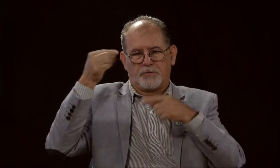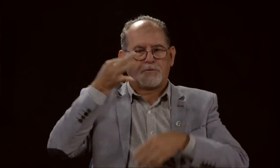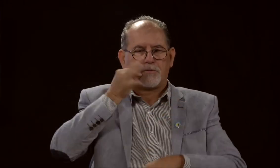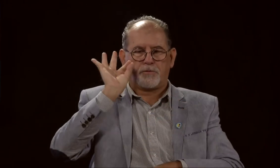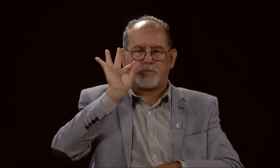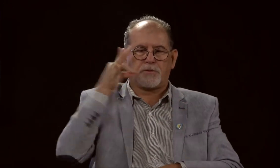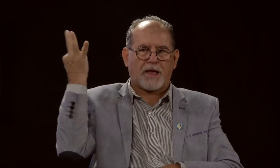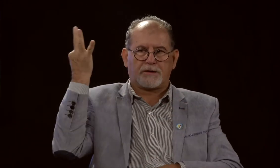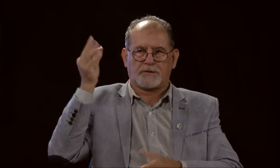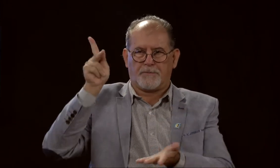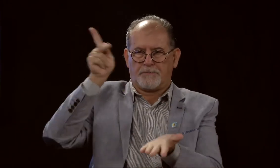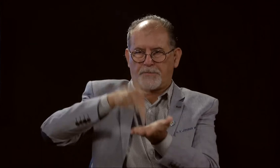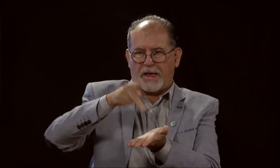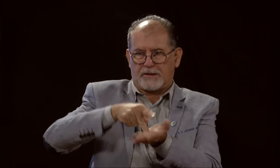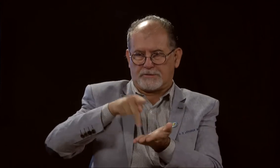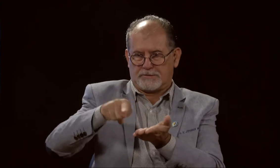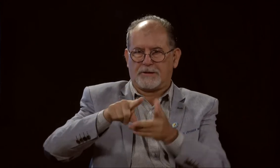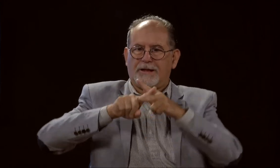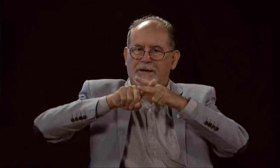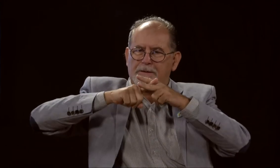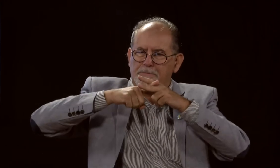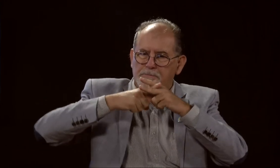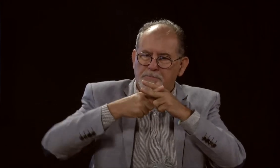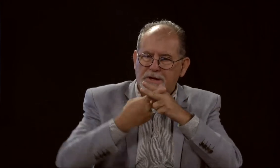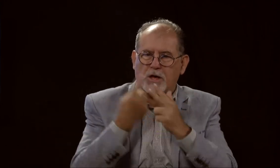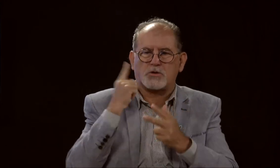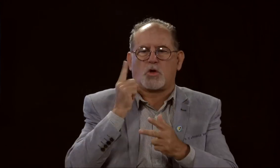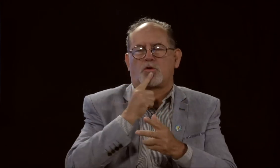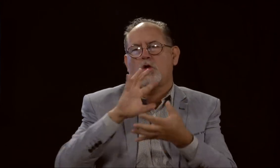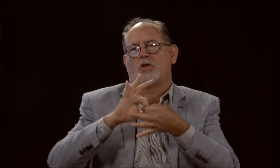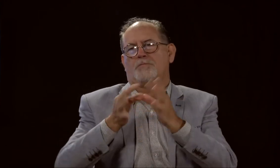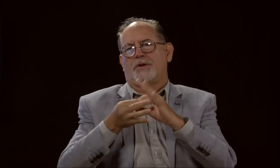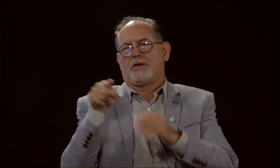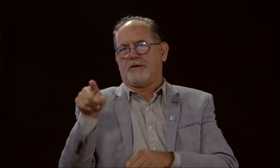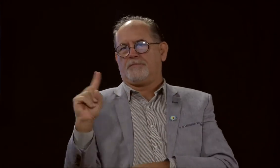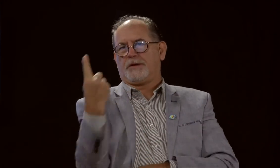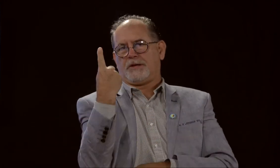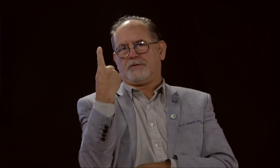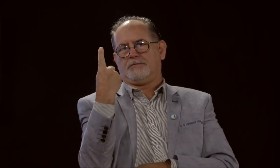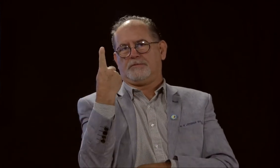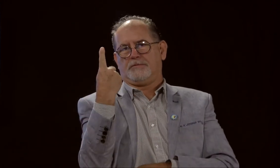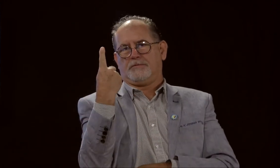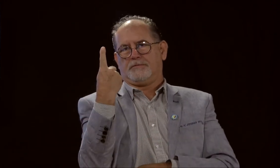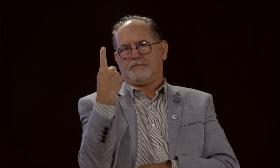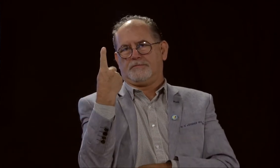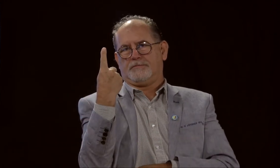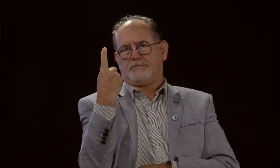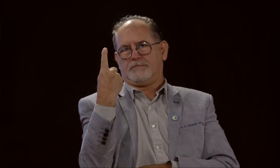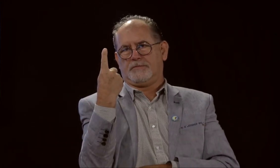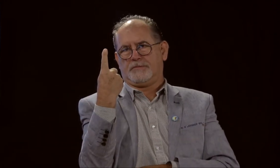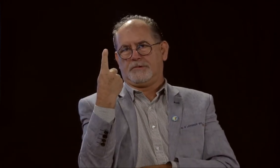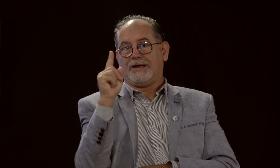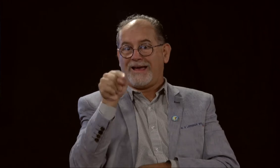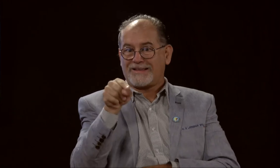tuvimos nuestros primeros sordolímpicos en Francia. Ahí empezó.